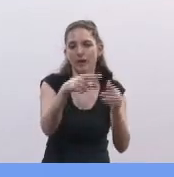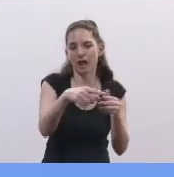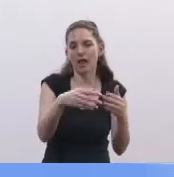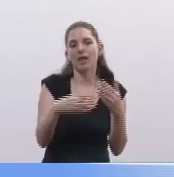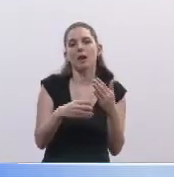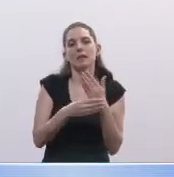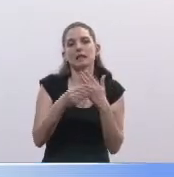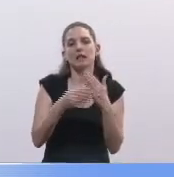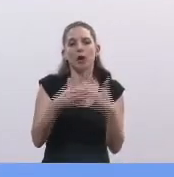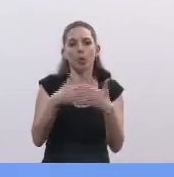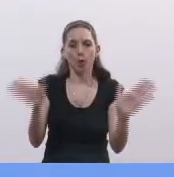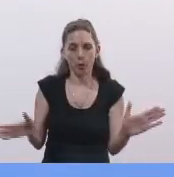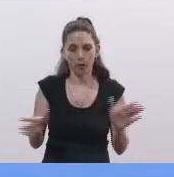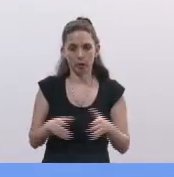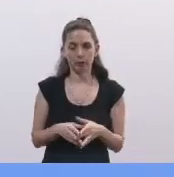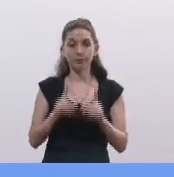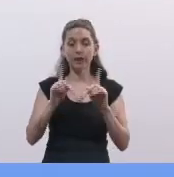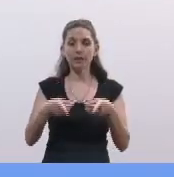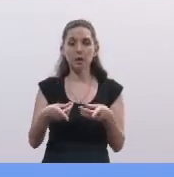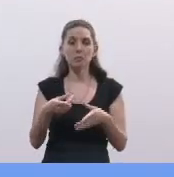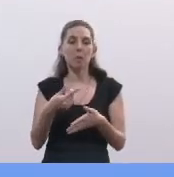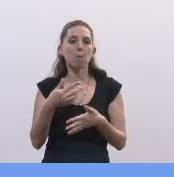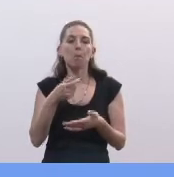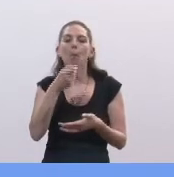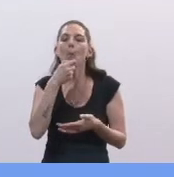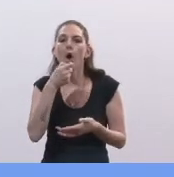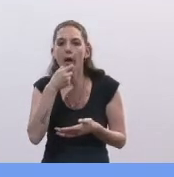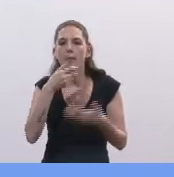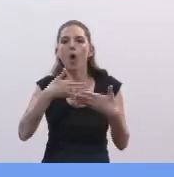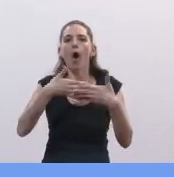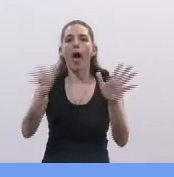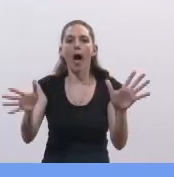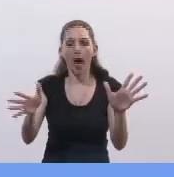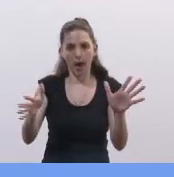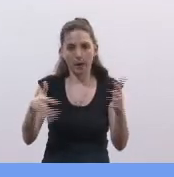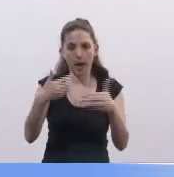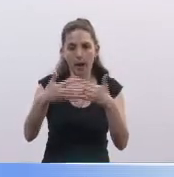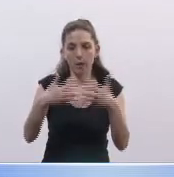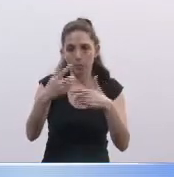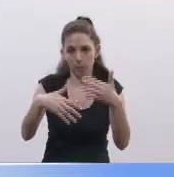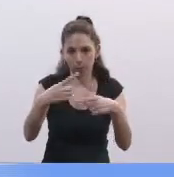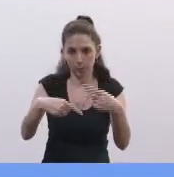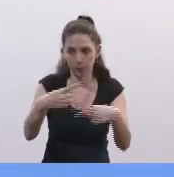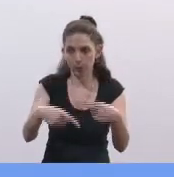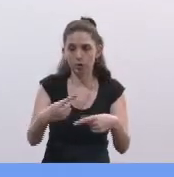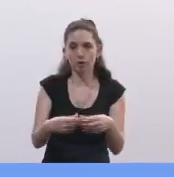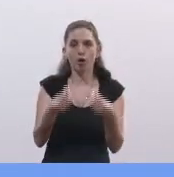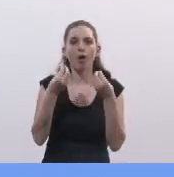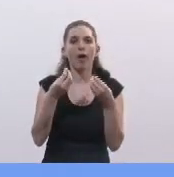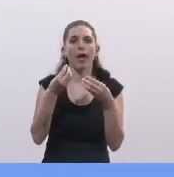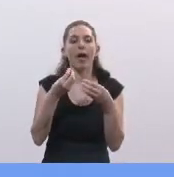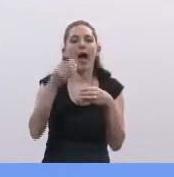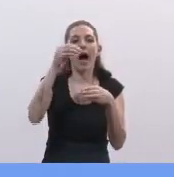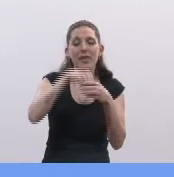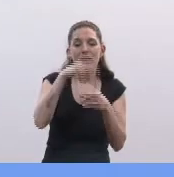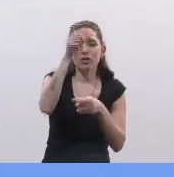Público. Pero aparte de esto, suponiendo que se abra el proceso, quienes acusan son los integrantes,